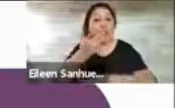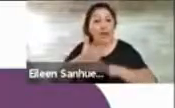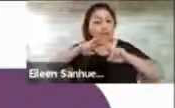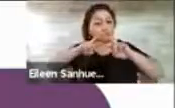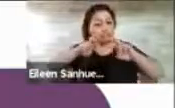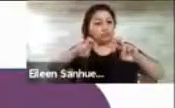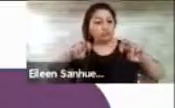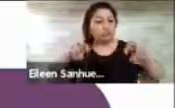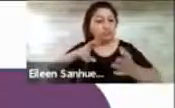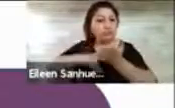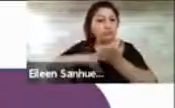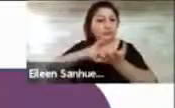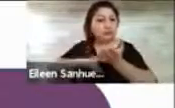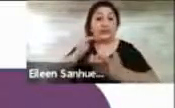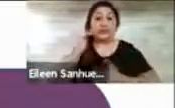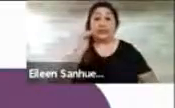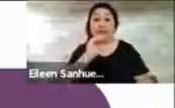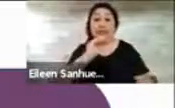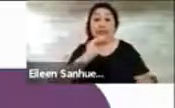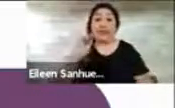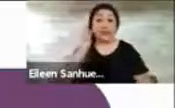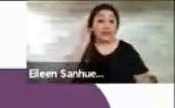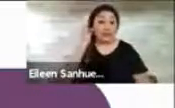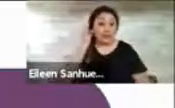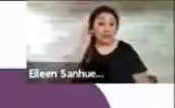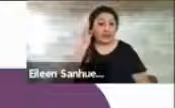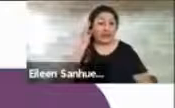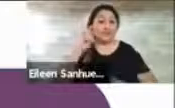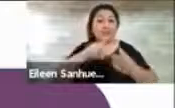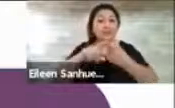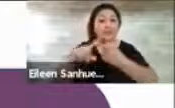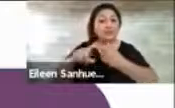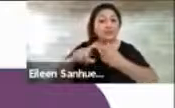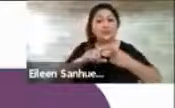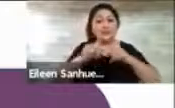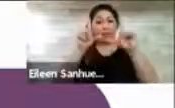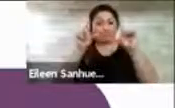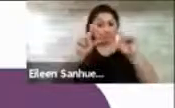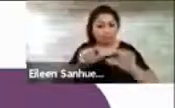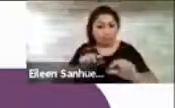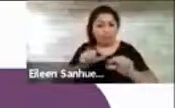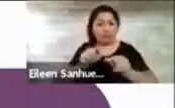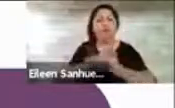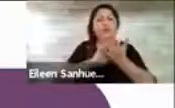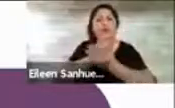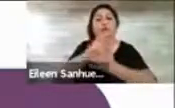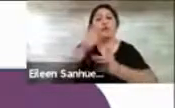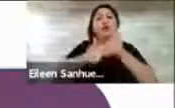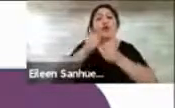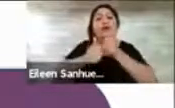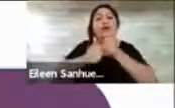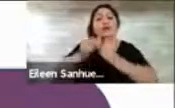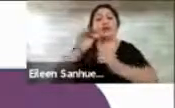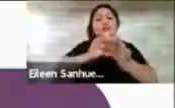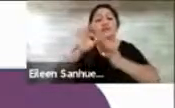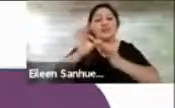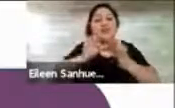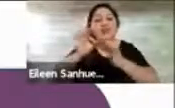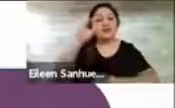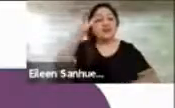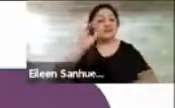niñas participan menos de las carreras científicas de ingeniería, ciencia, matemática,